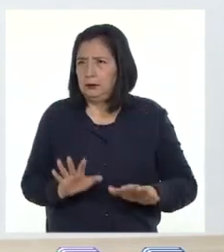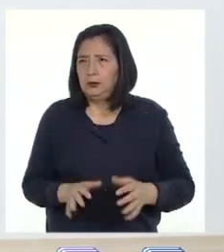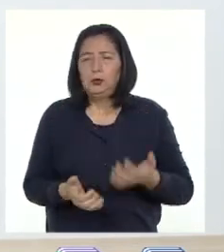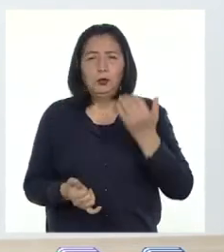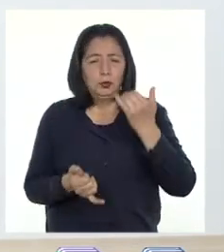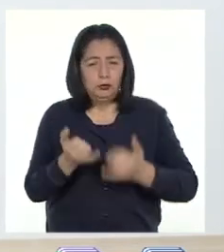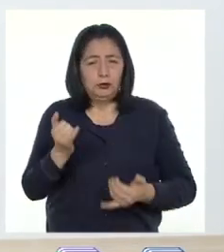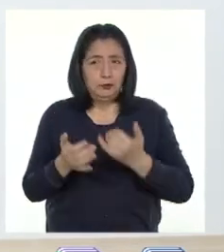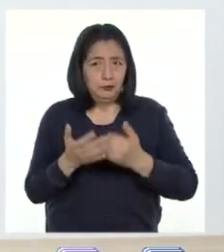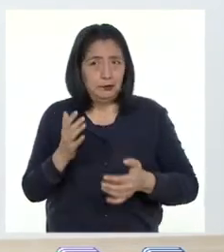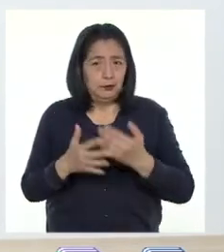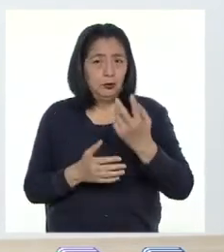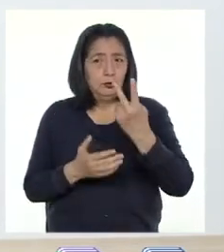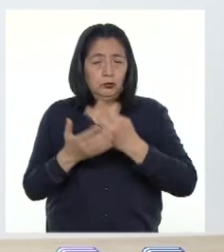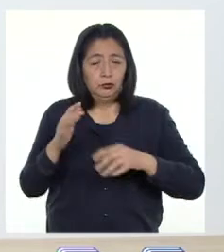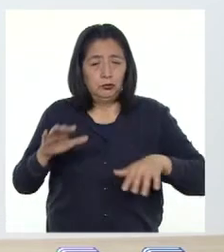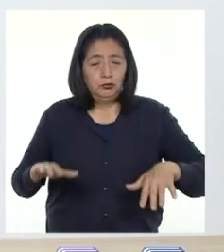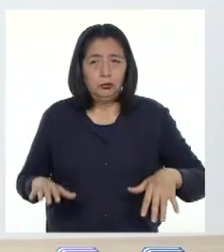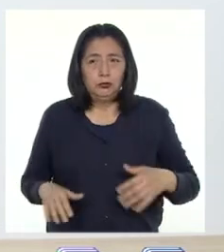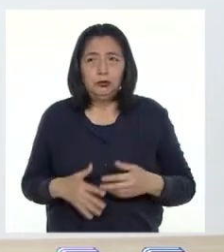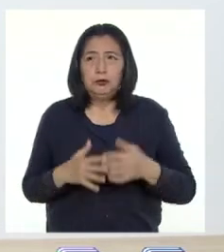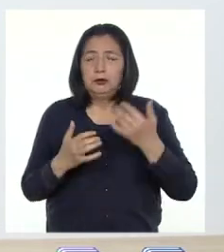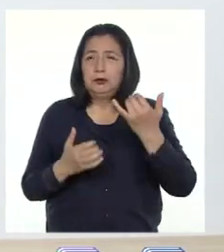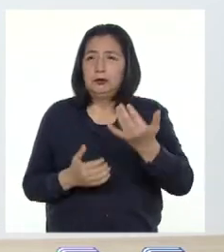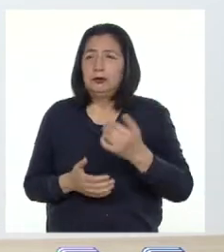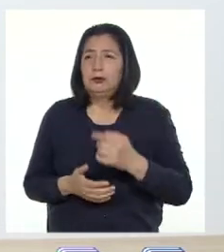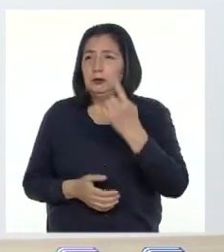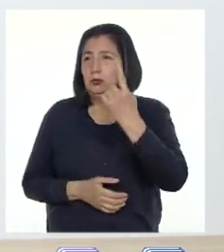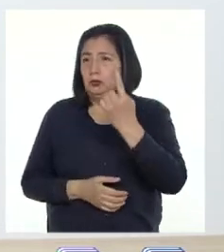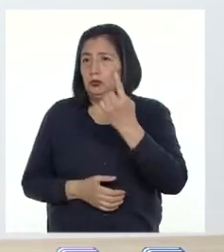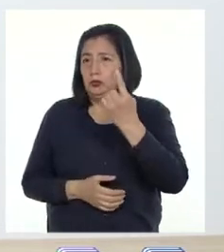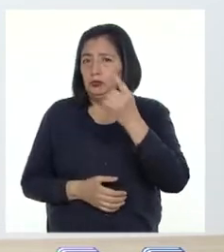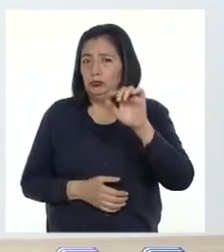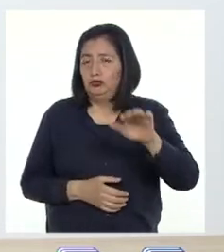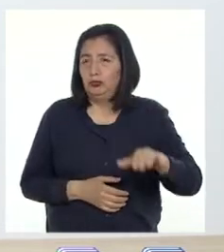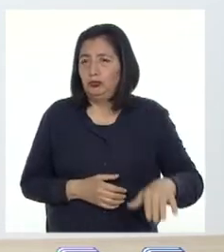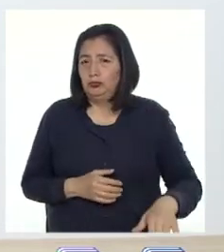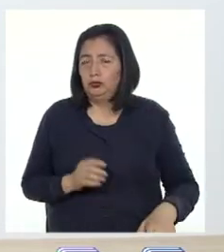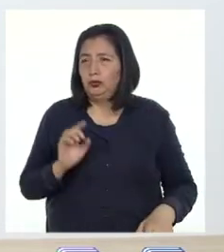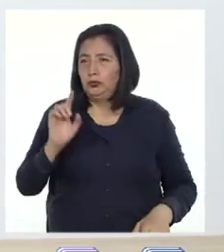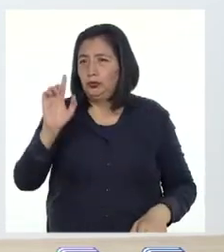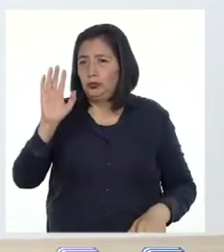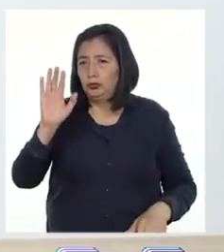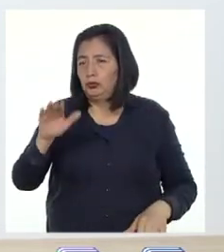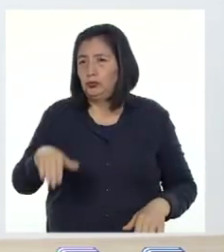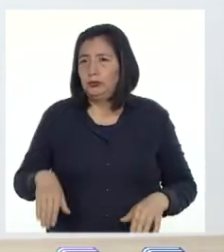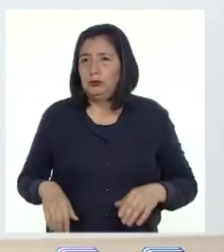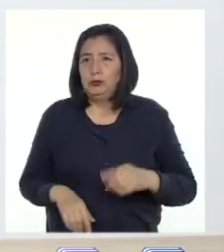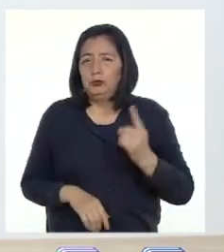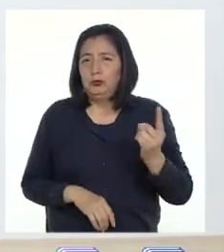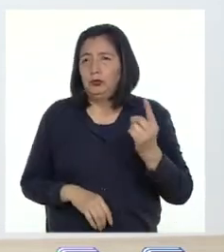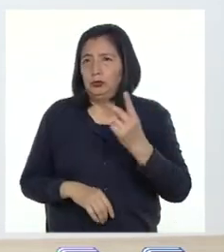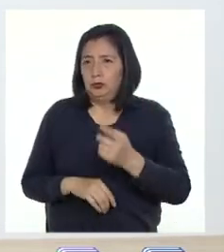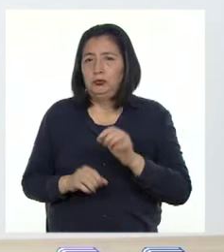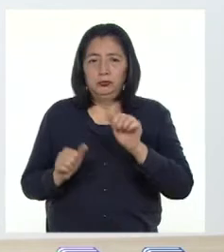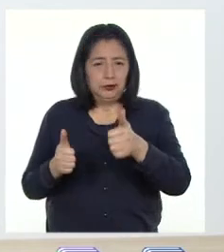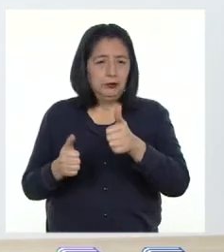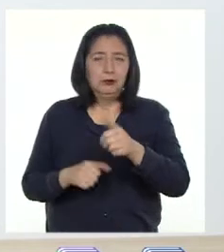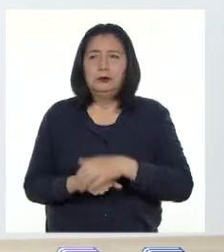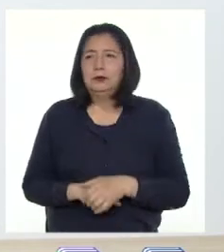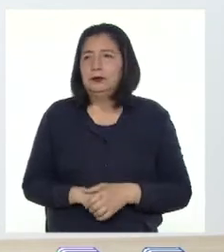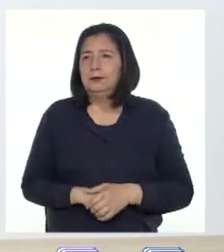Última vez con los 2 brazos y ahora cada brazo, 1 por 1. Eso